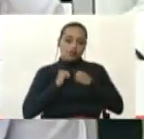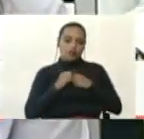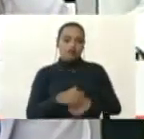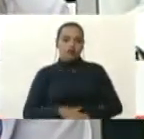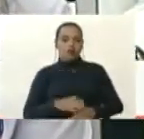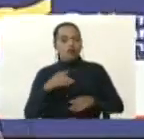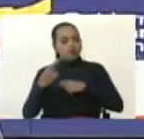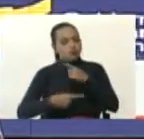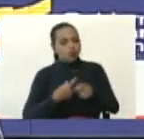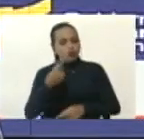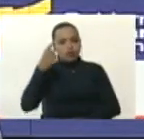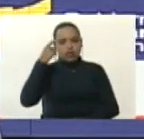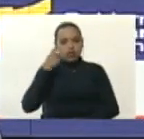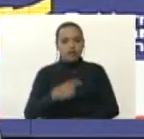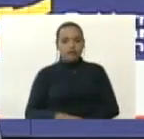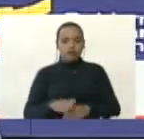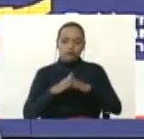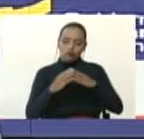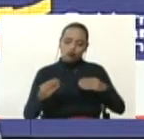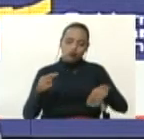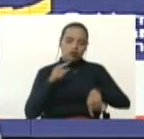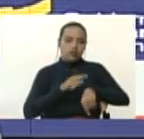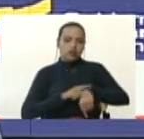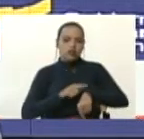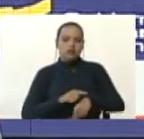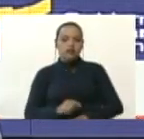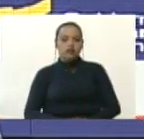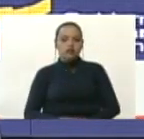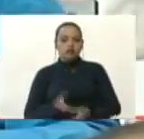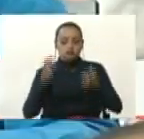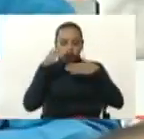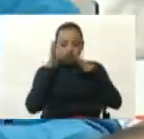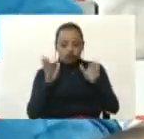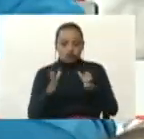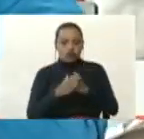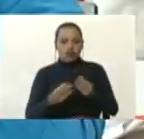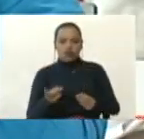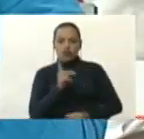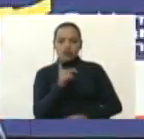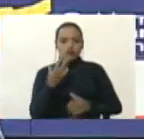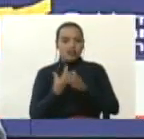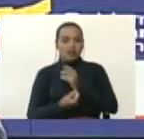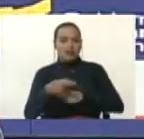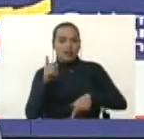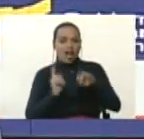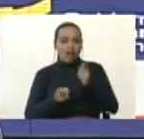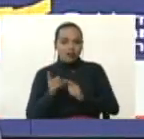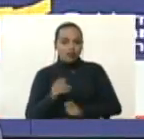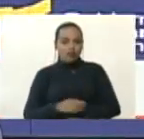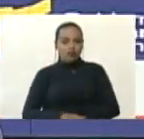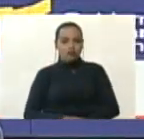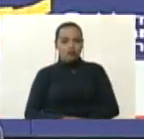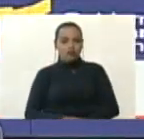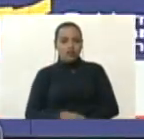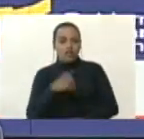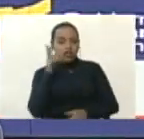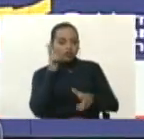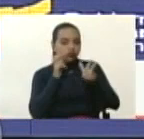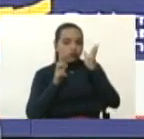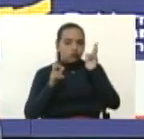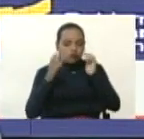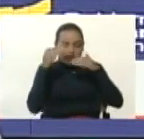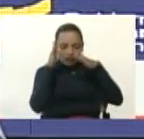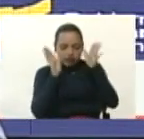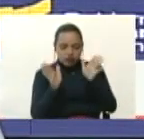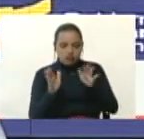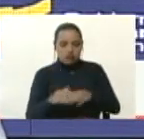el día, todo el tiempo, pendiente de todo, que no se nos escape ni un detalle, escuchando,